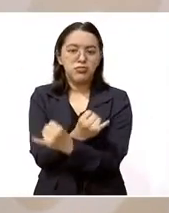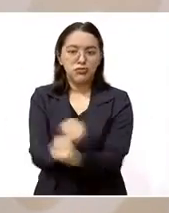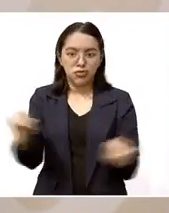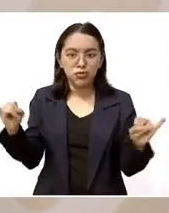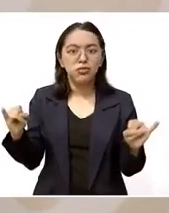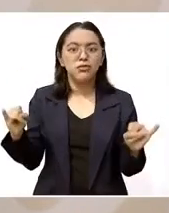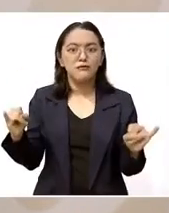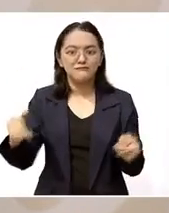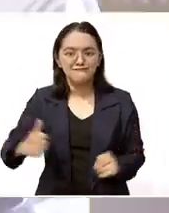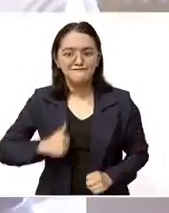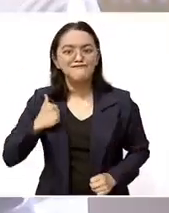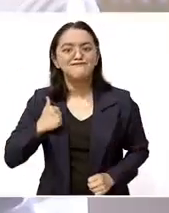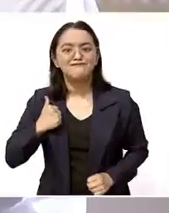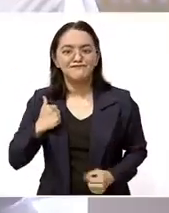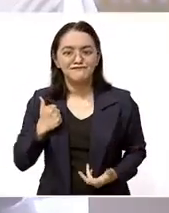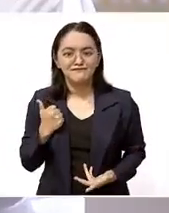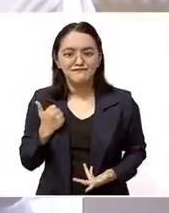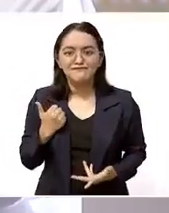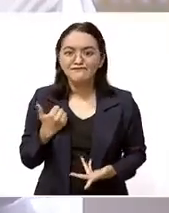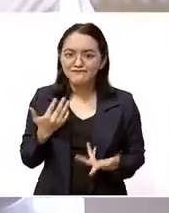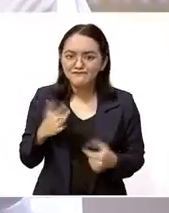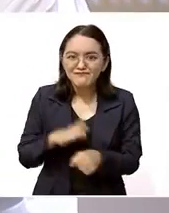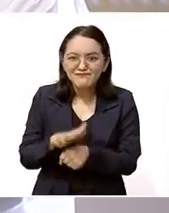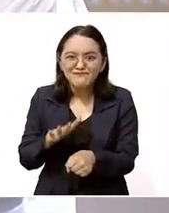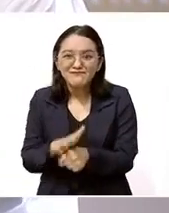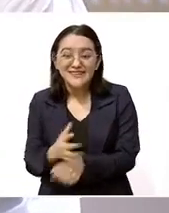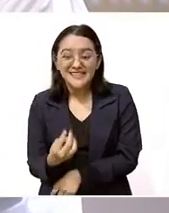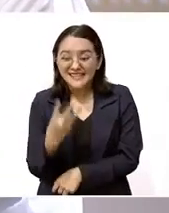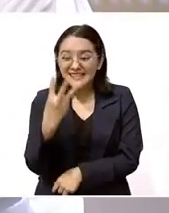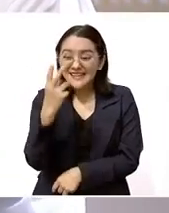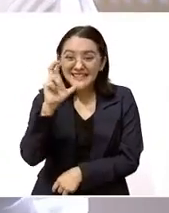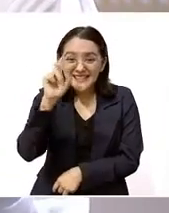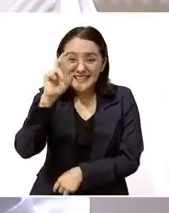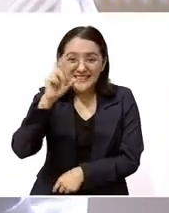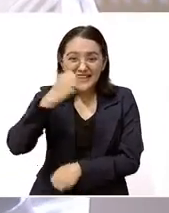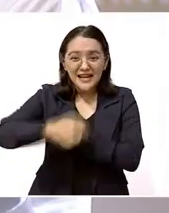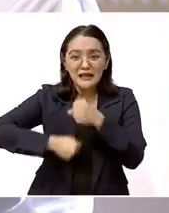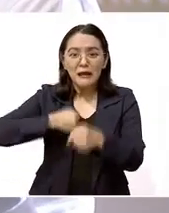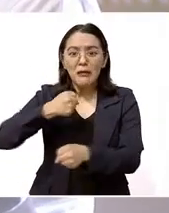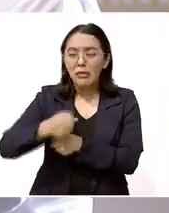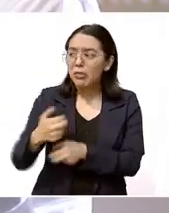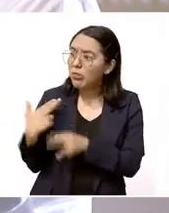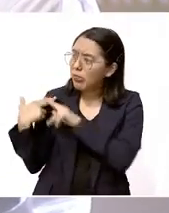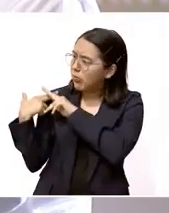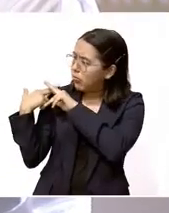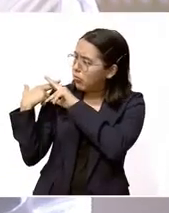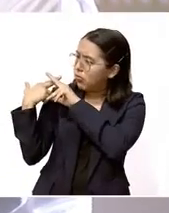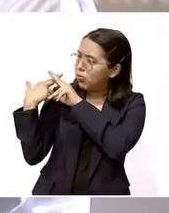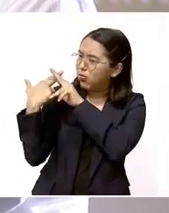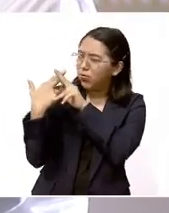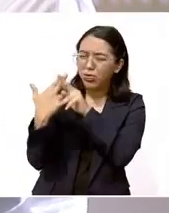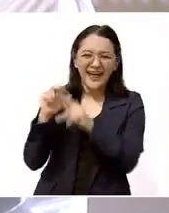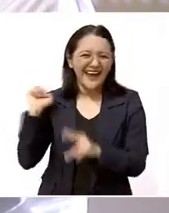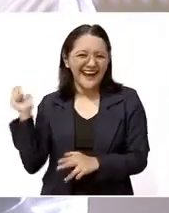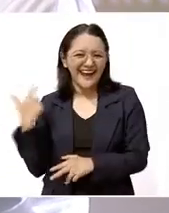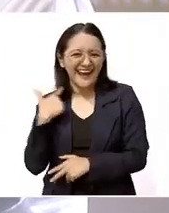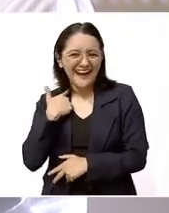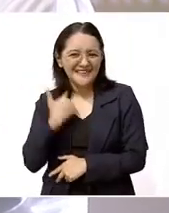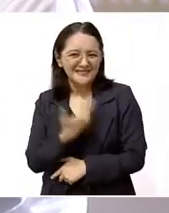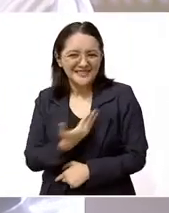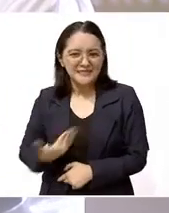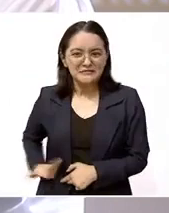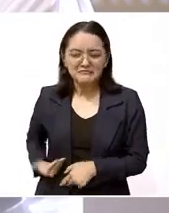y remontar más de 30 años de rezago, pues los gobiernos anteriores abandonaron el campo